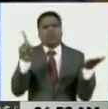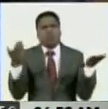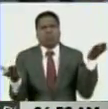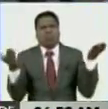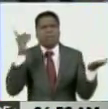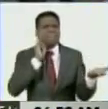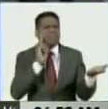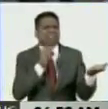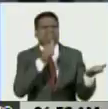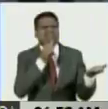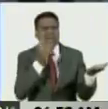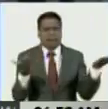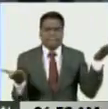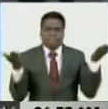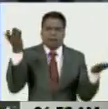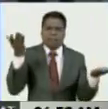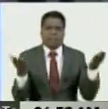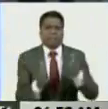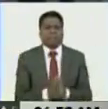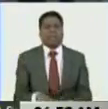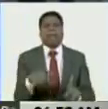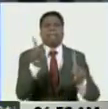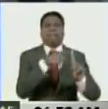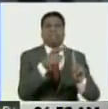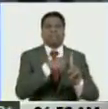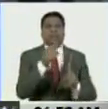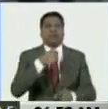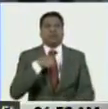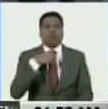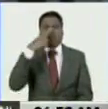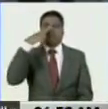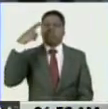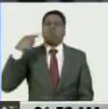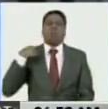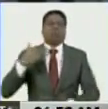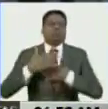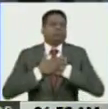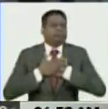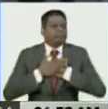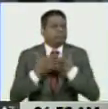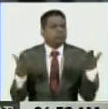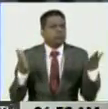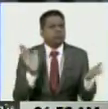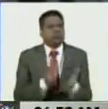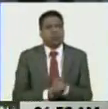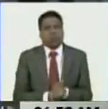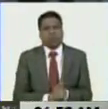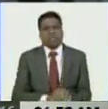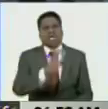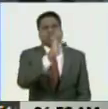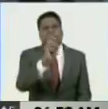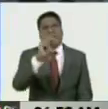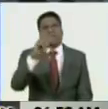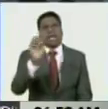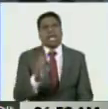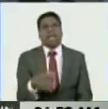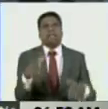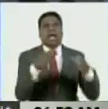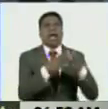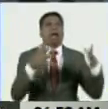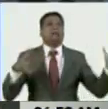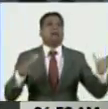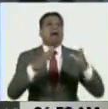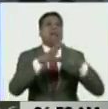Sí, bueno, en principio yo estoy muy orgullosa de verdad de pertenecer a esta gran familia del Consejo